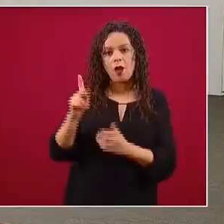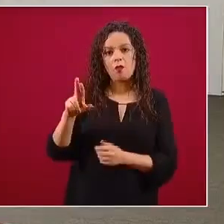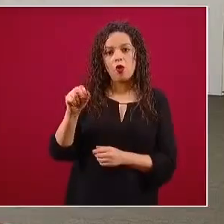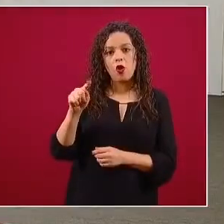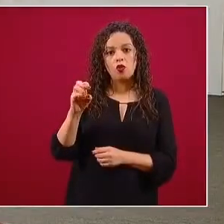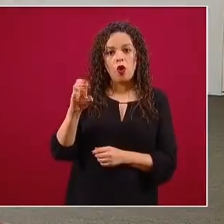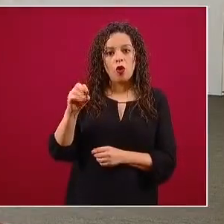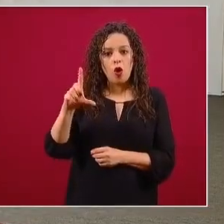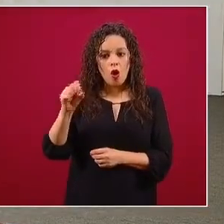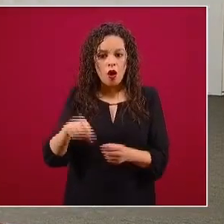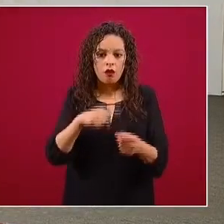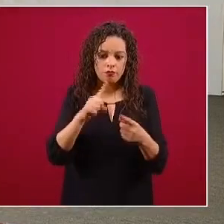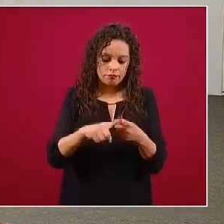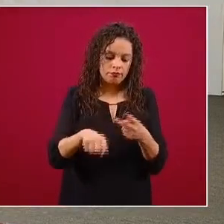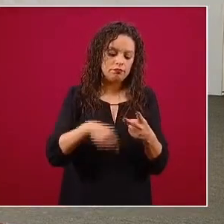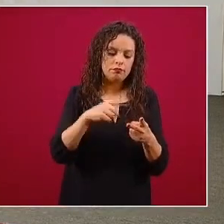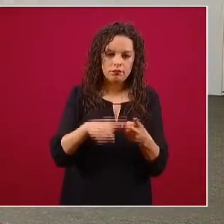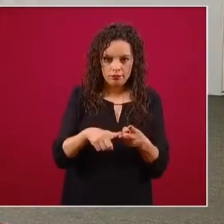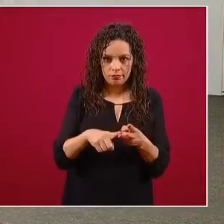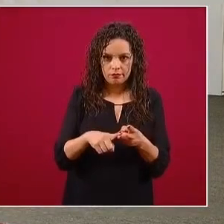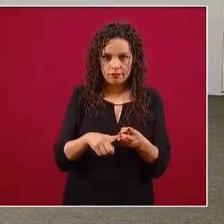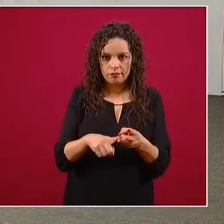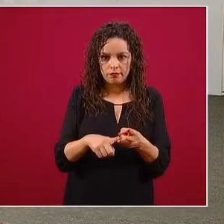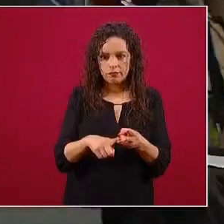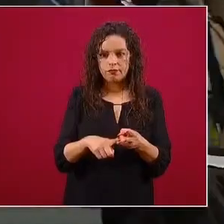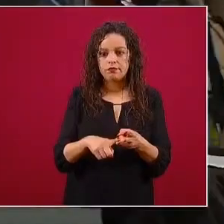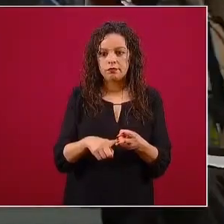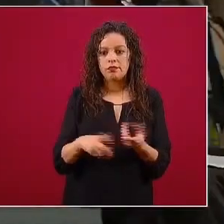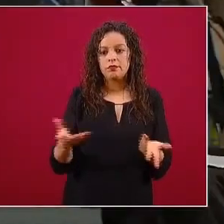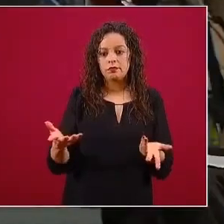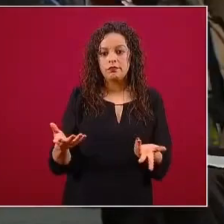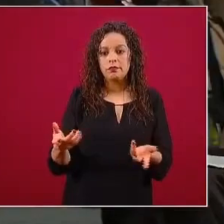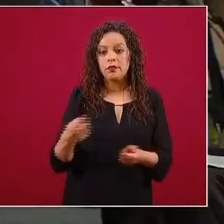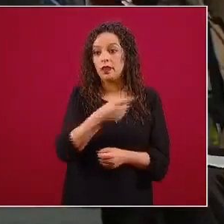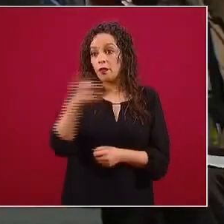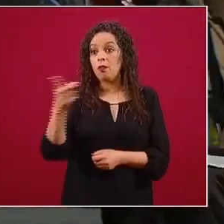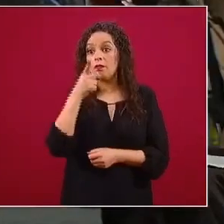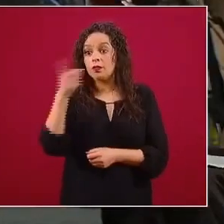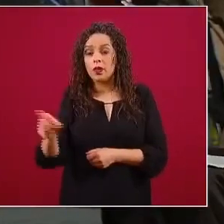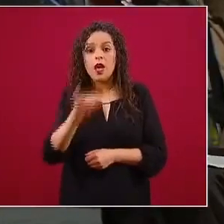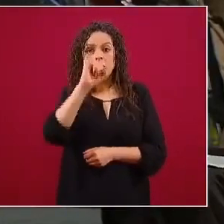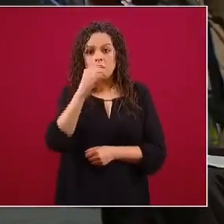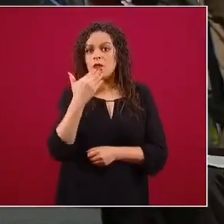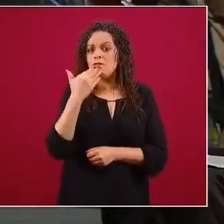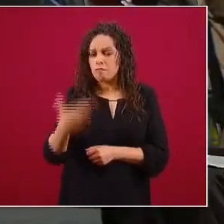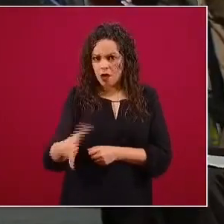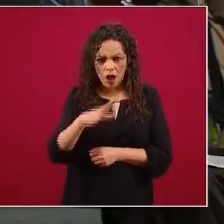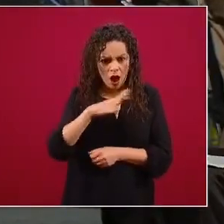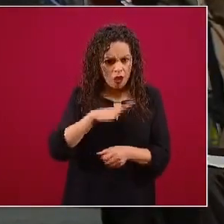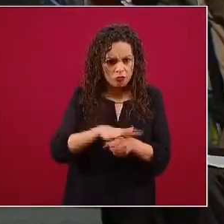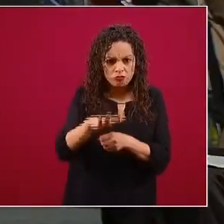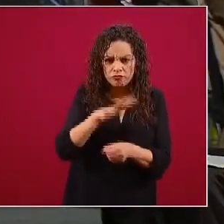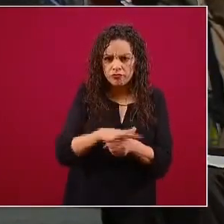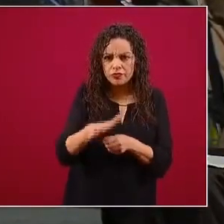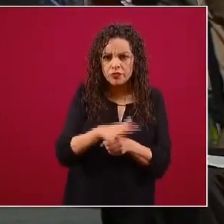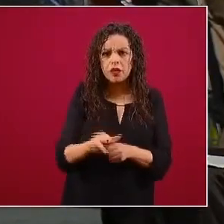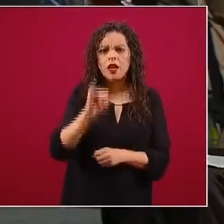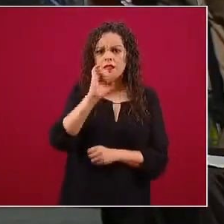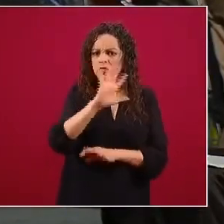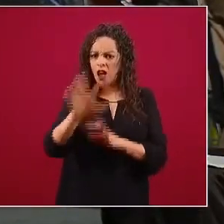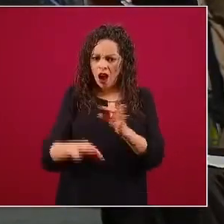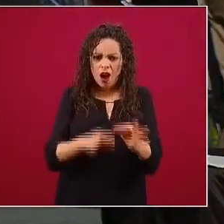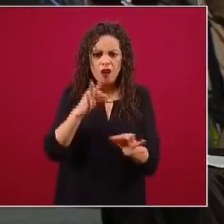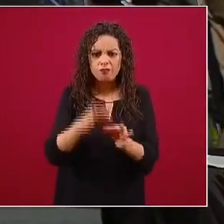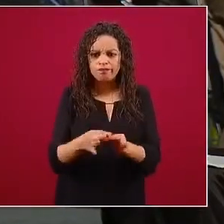otra vez que nos diga que sí está cubierto, que sí está funcionando. Lo que sí es un hecho es que hay este malestar en